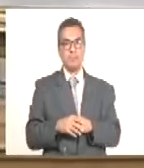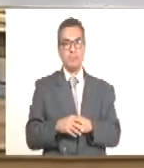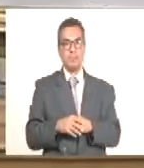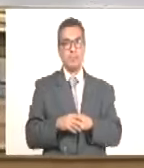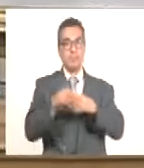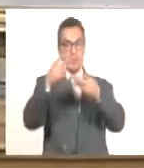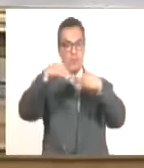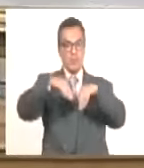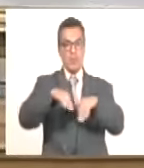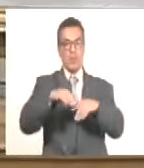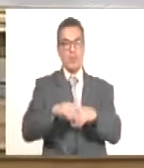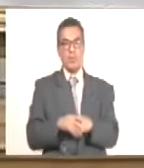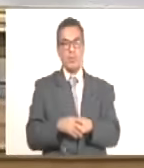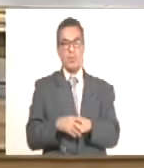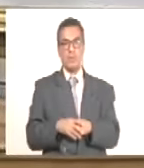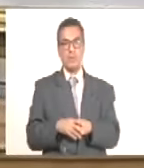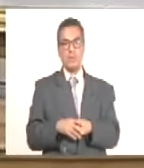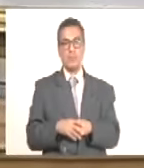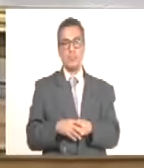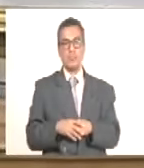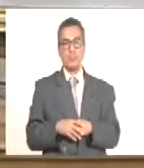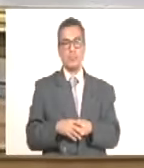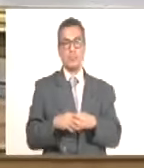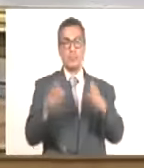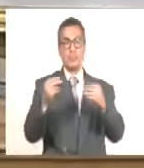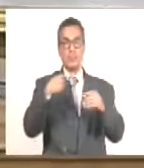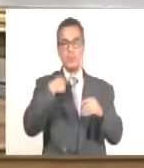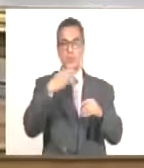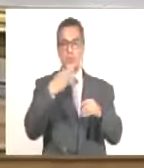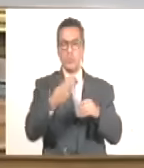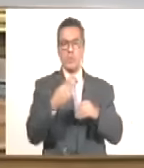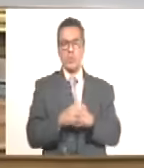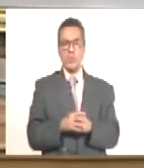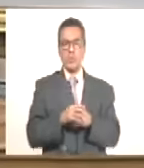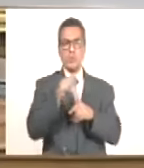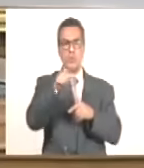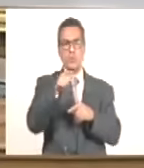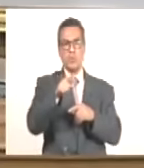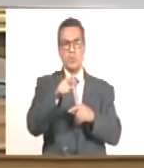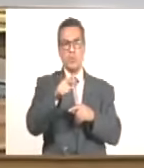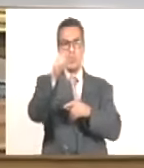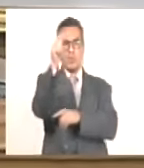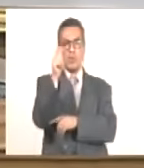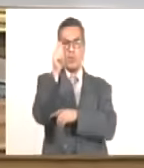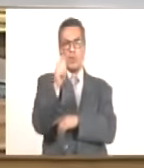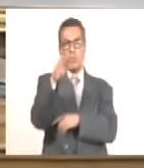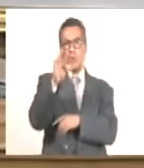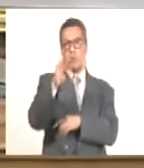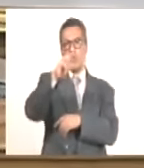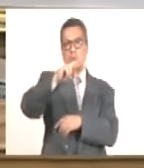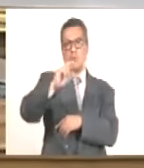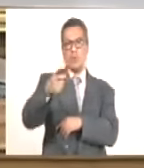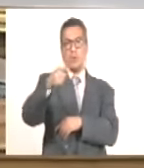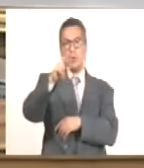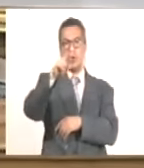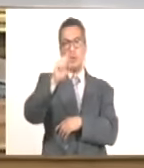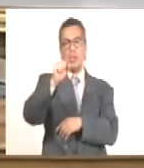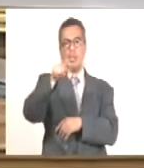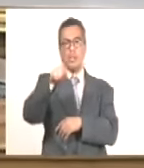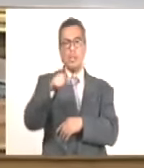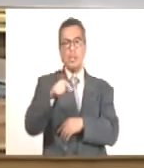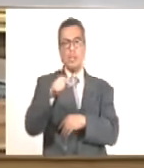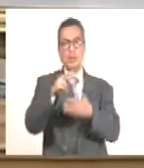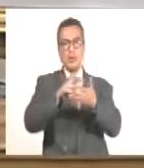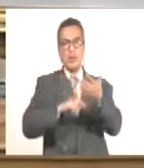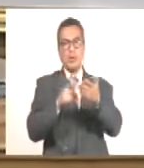Presidente. En cuenta. Sería demasiado solicitarle entonces al señor diputado Figuera que se retracte de lo que